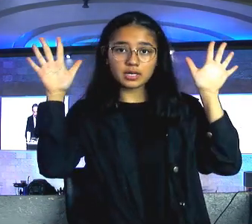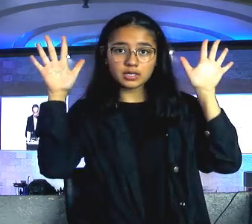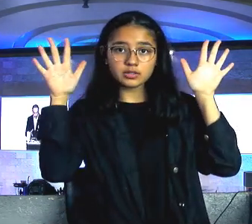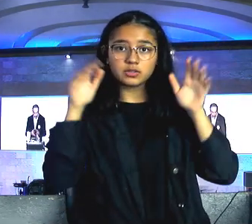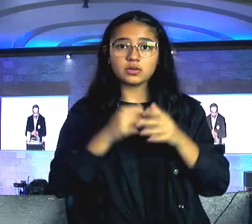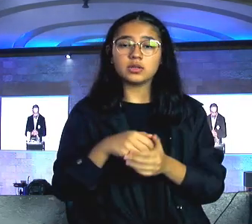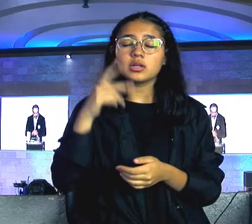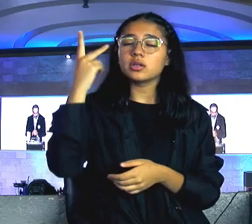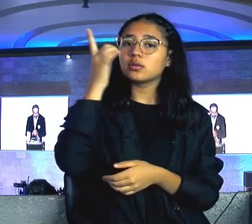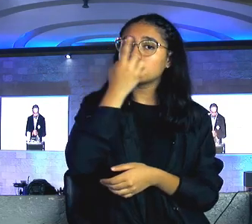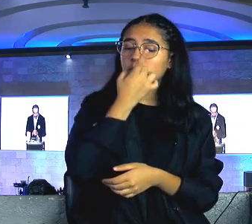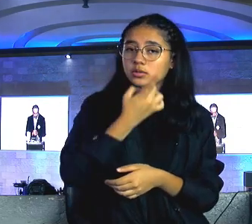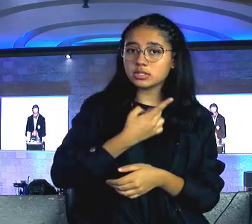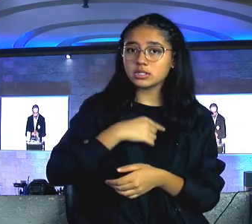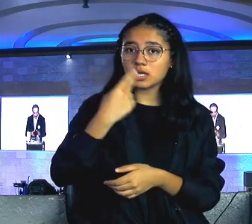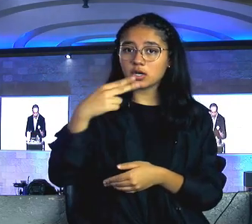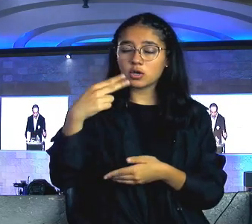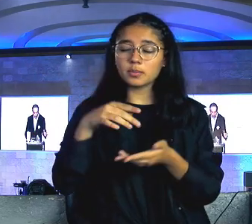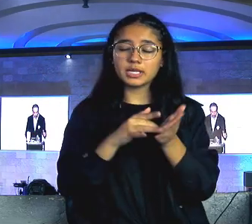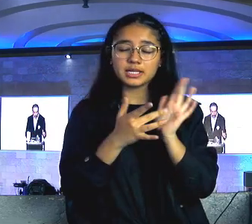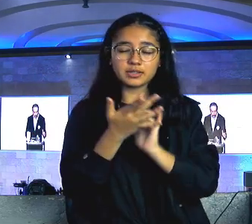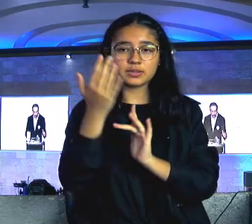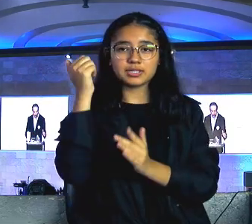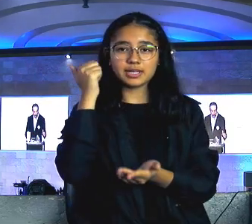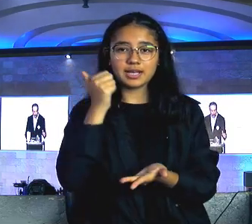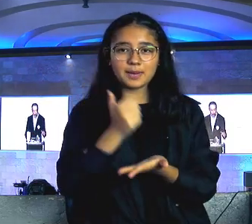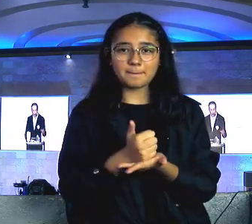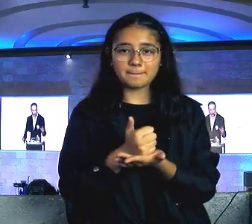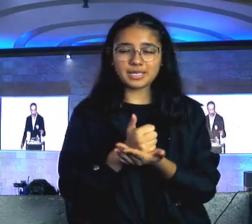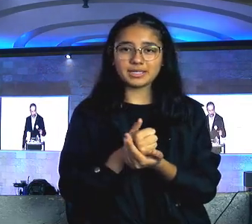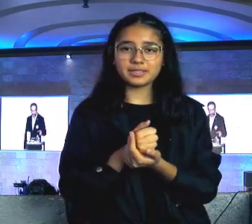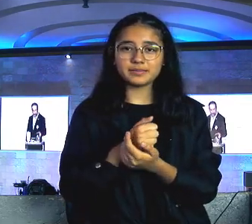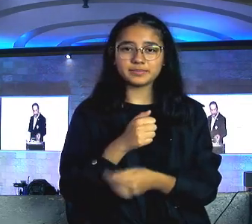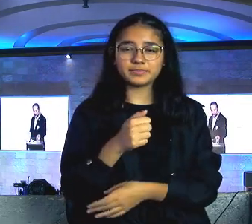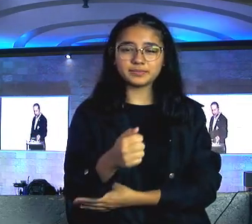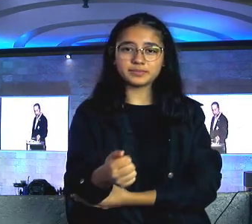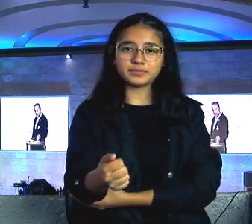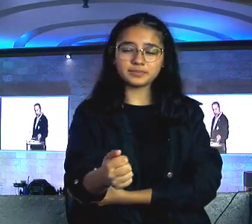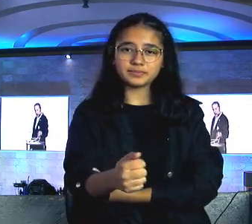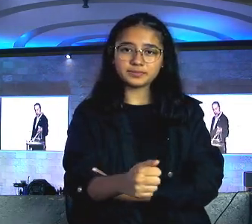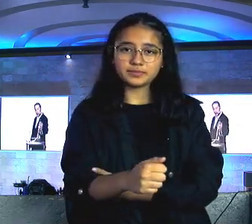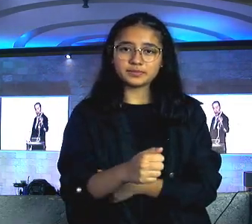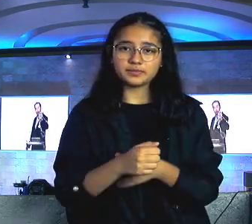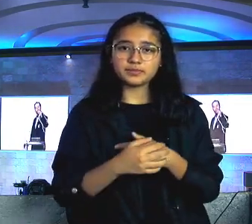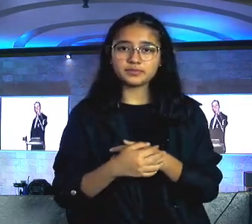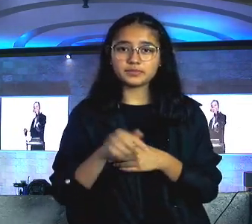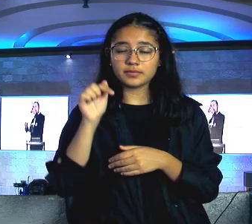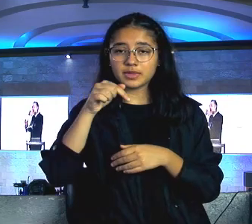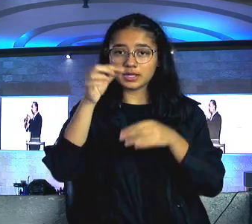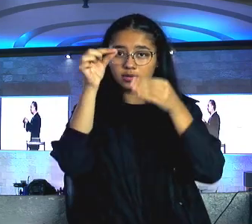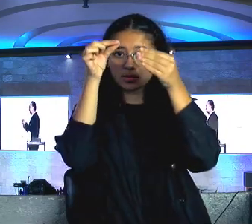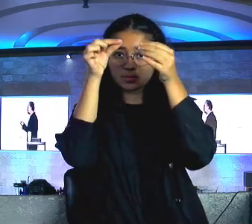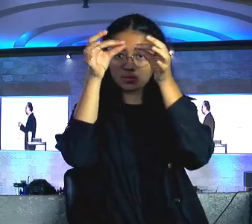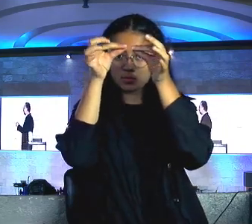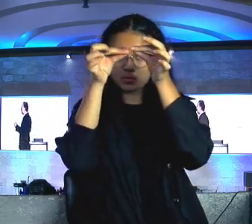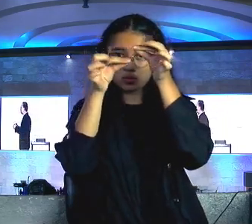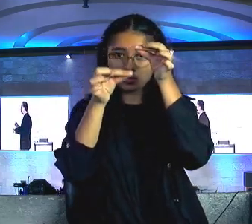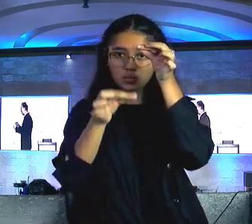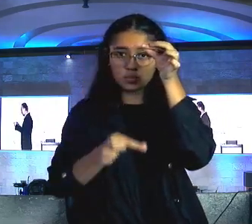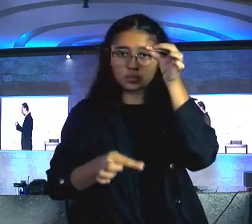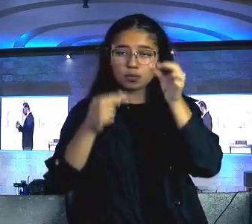lo que tú dices, en el nombre de Jesús. Amén. Aquí tengo una plomada de albañil. A ver, mi